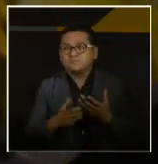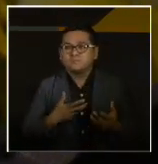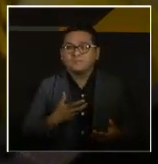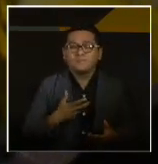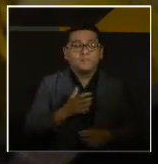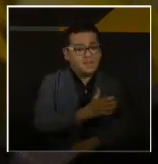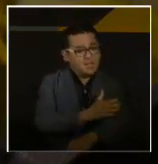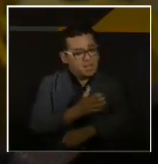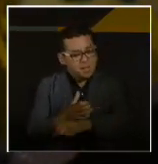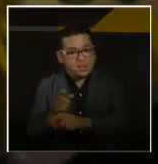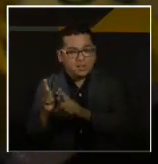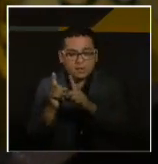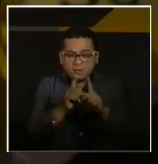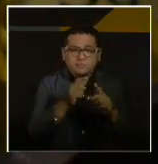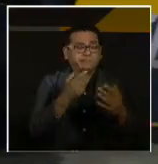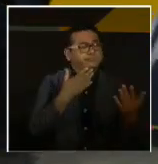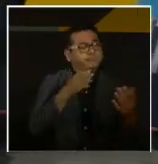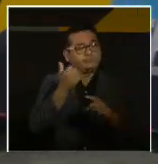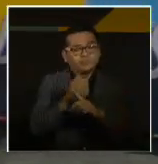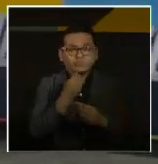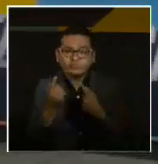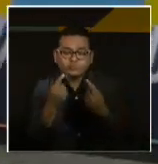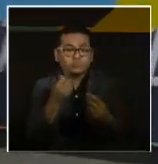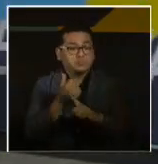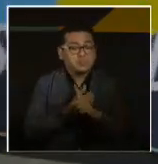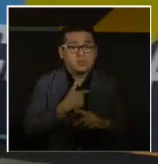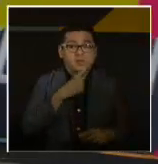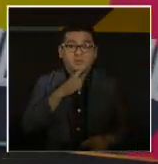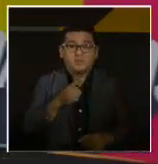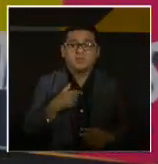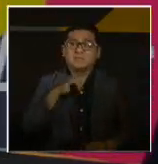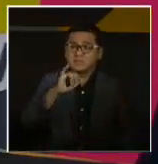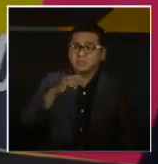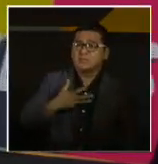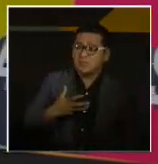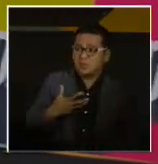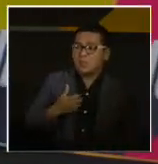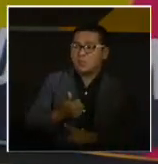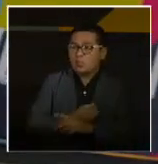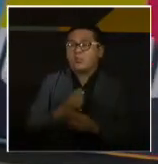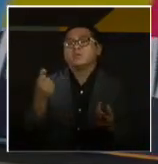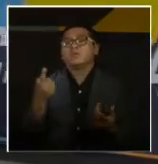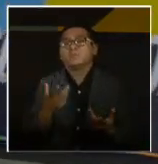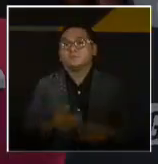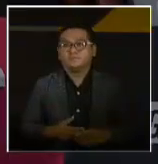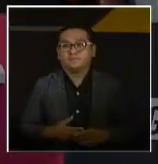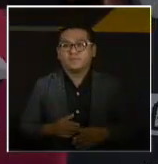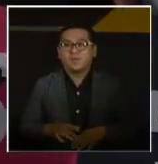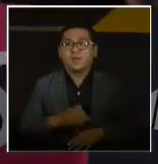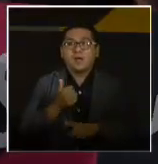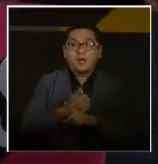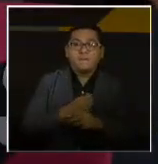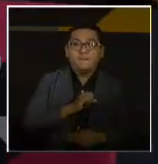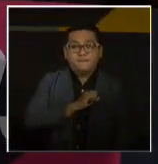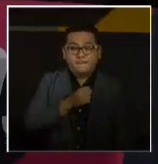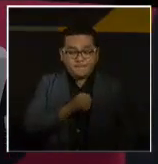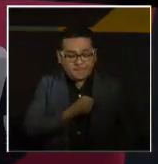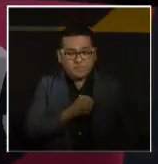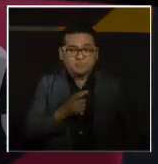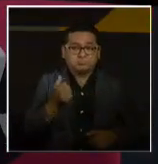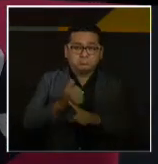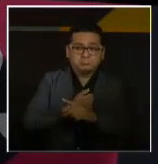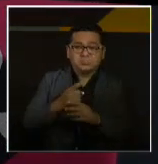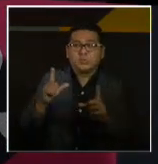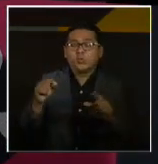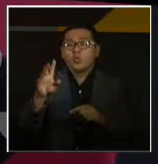Tenemos que acompañarnos, tenemos que encarar los problemas. Si tenemos un problema, tenemos que decir, sí, tenemos un problema, ¿y qué? Tenemos un problema en salud. Tenemos